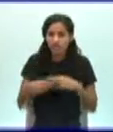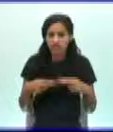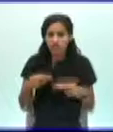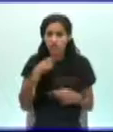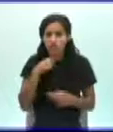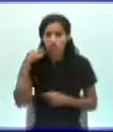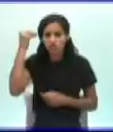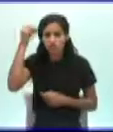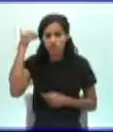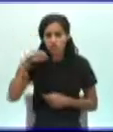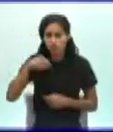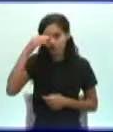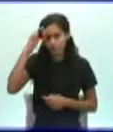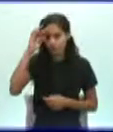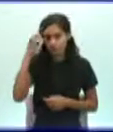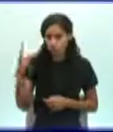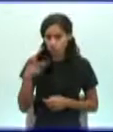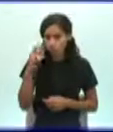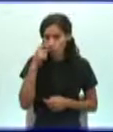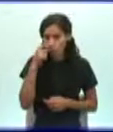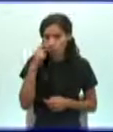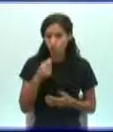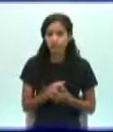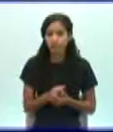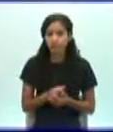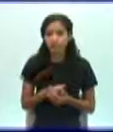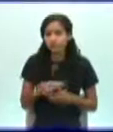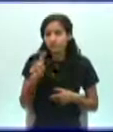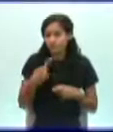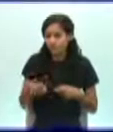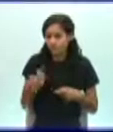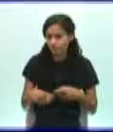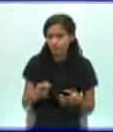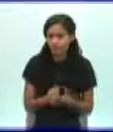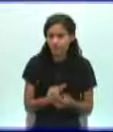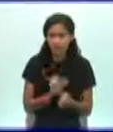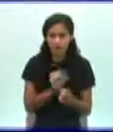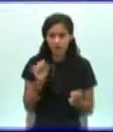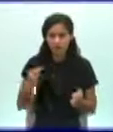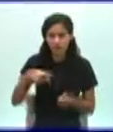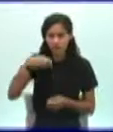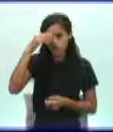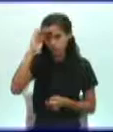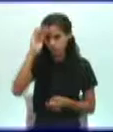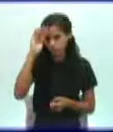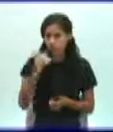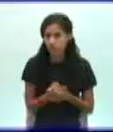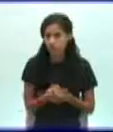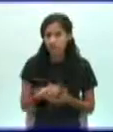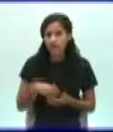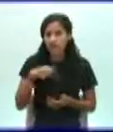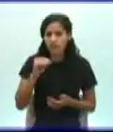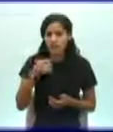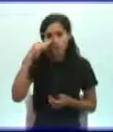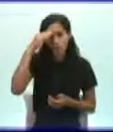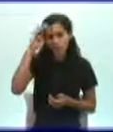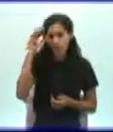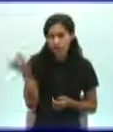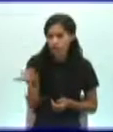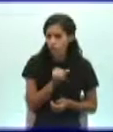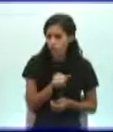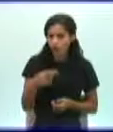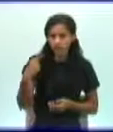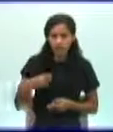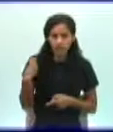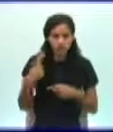cubana. Félix Varela, precursor de la independencia cubana, consideró que Cuba tenía el mismo derecho que el